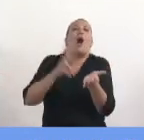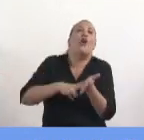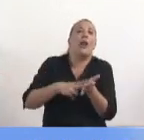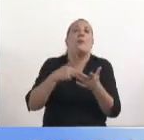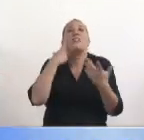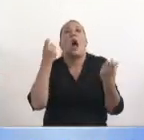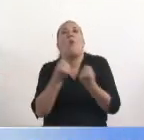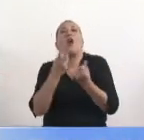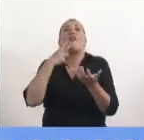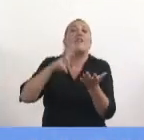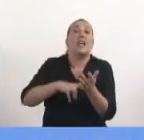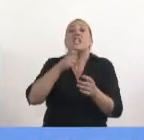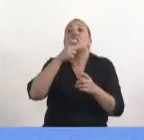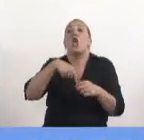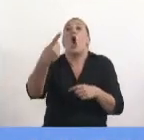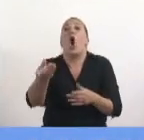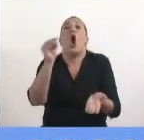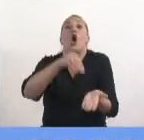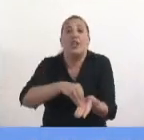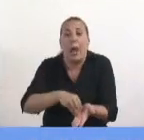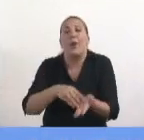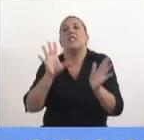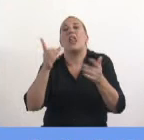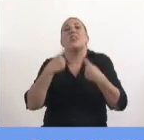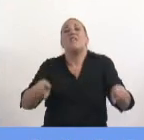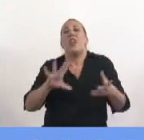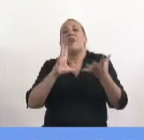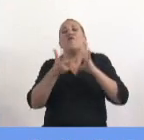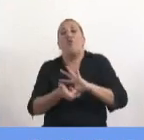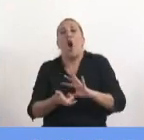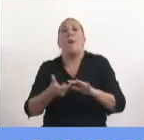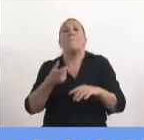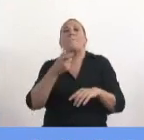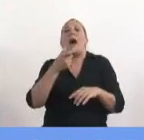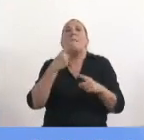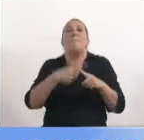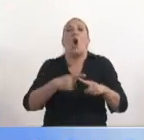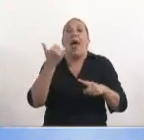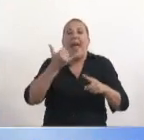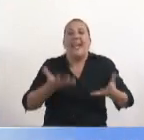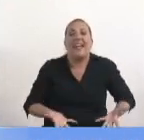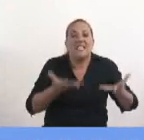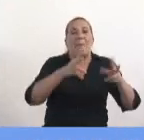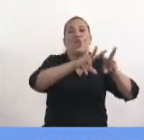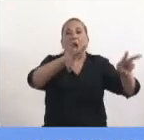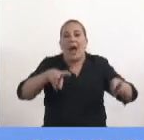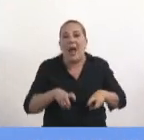si se da otro, que se dé en un contexto como nunca se dio, de crecimiento de la recaudación y de la